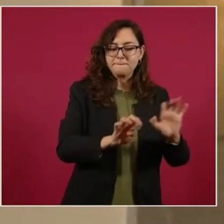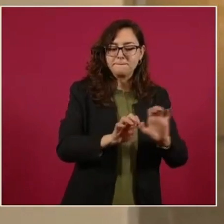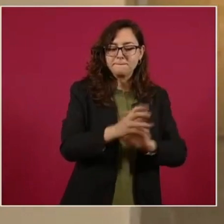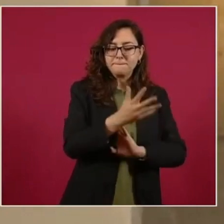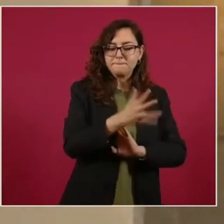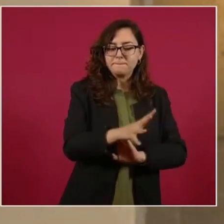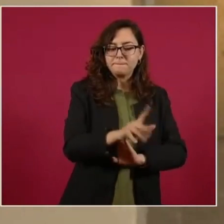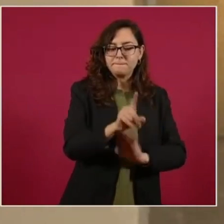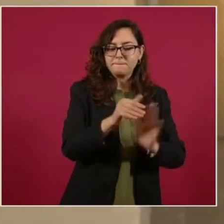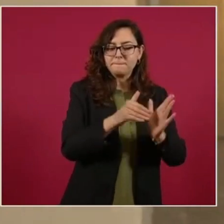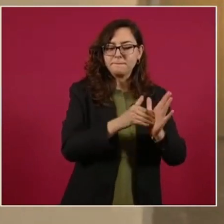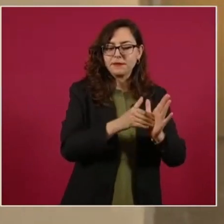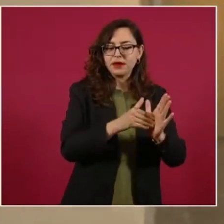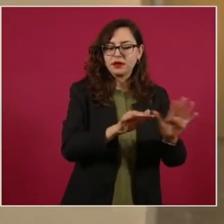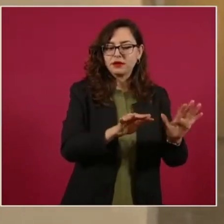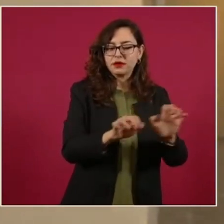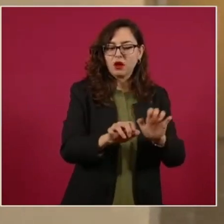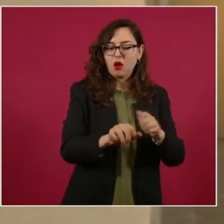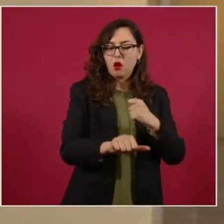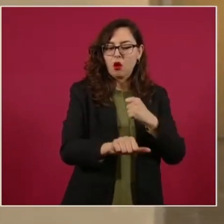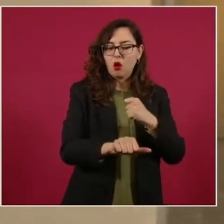1910, 1911.